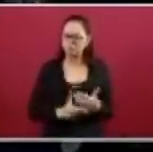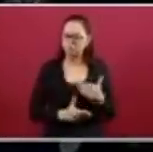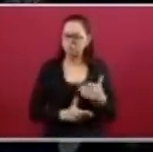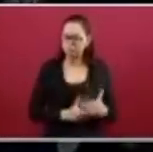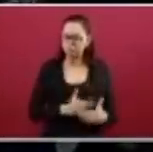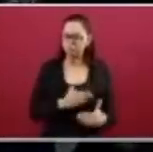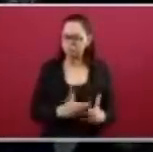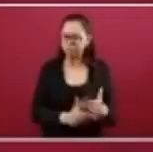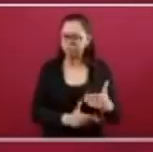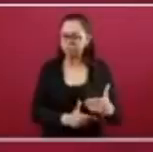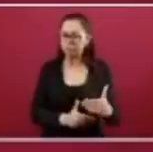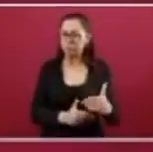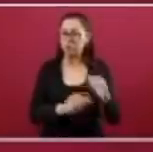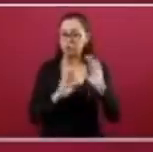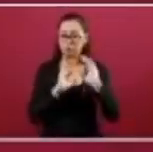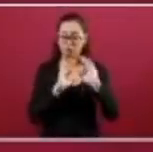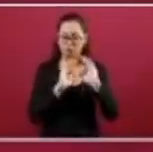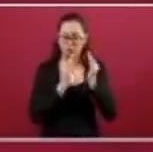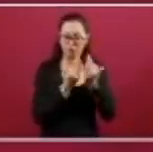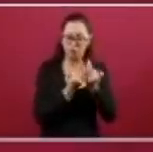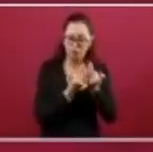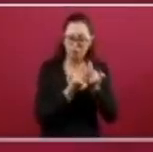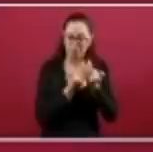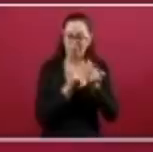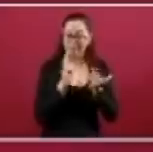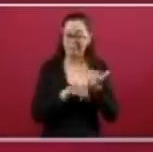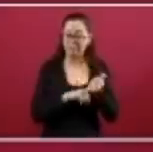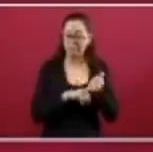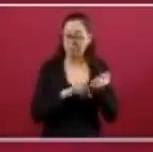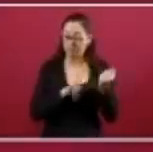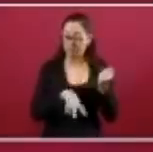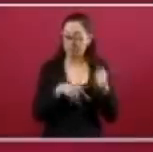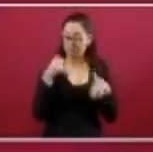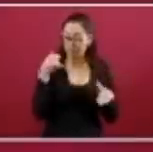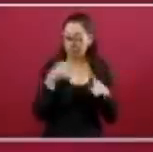que se dice que la forma es fondo,